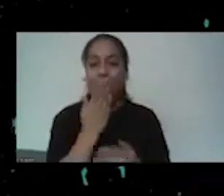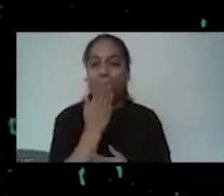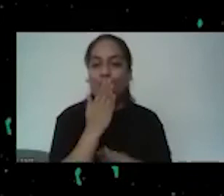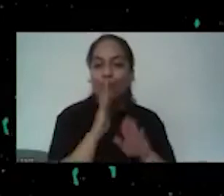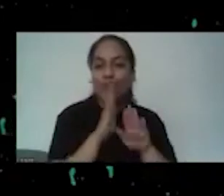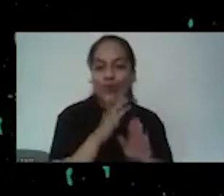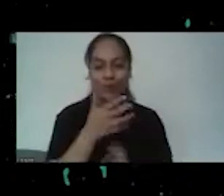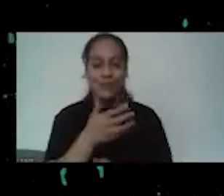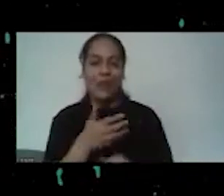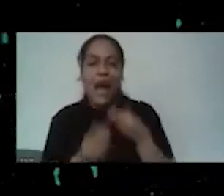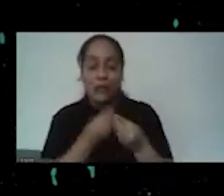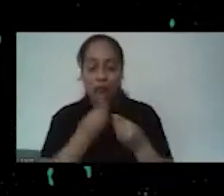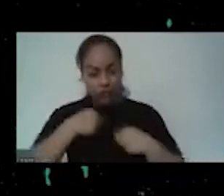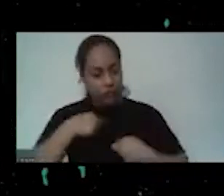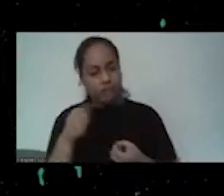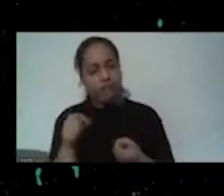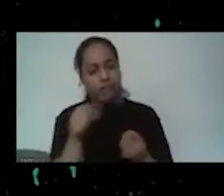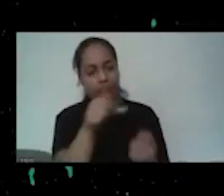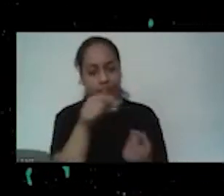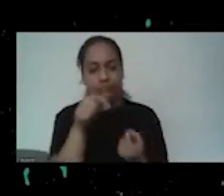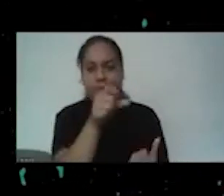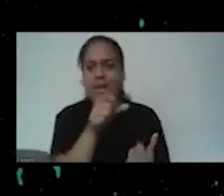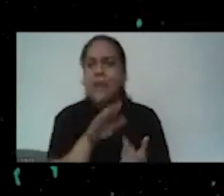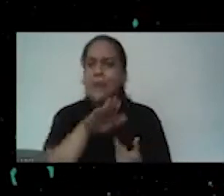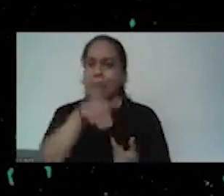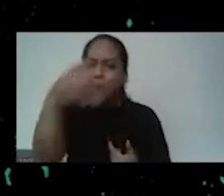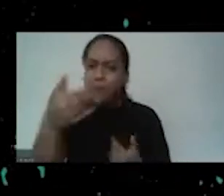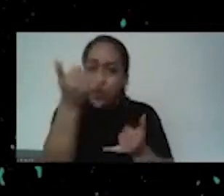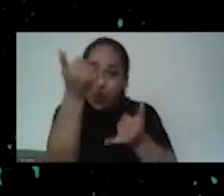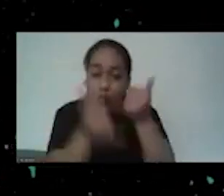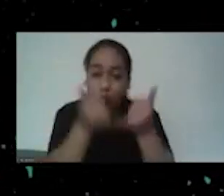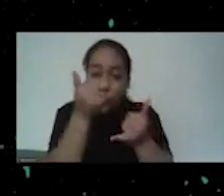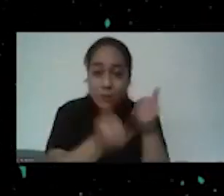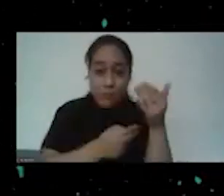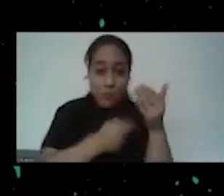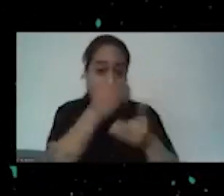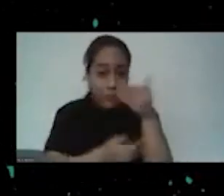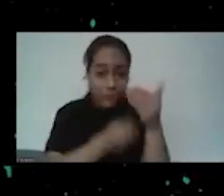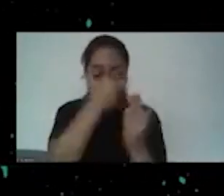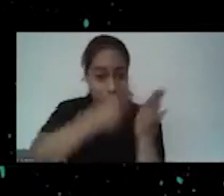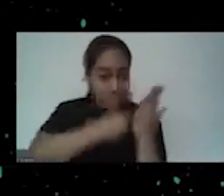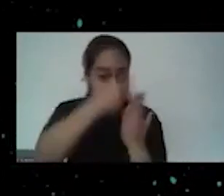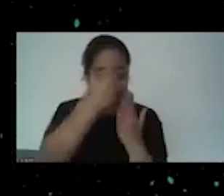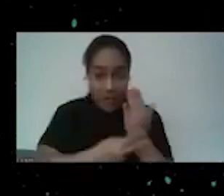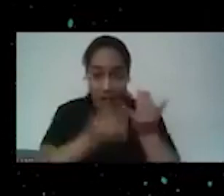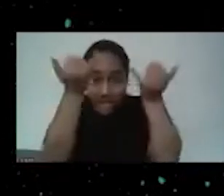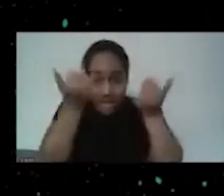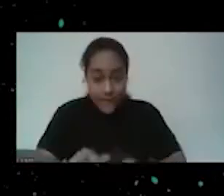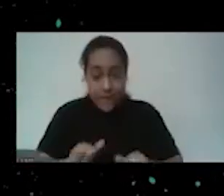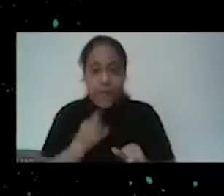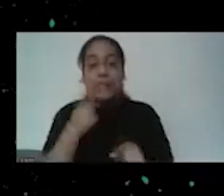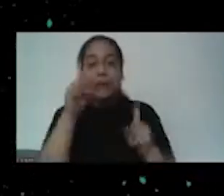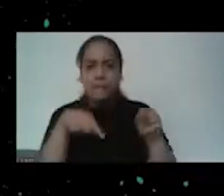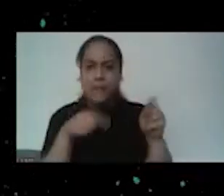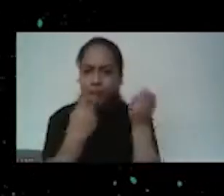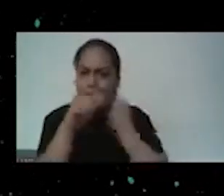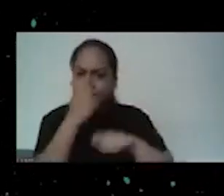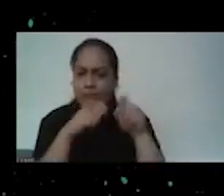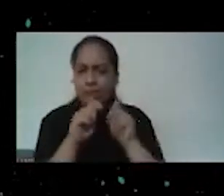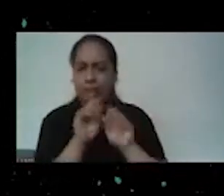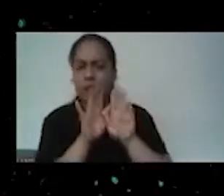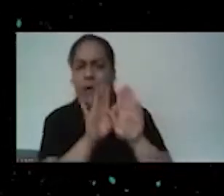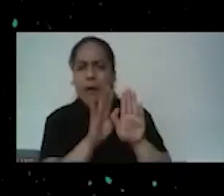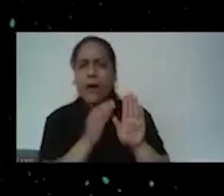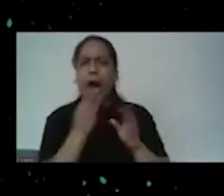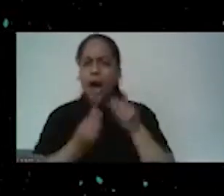financiados por mí, pero luego al final de la exposición y en el momento de la comercialización, lo que